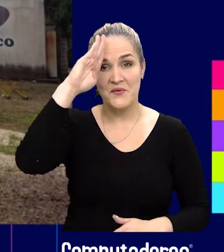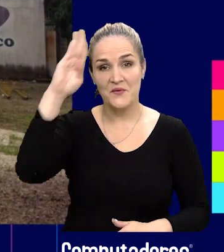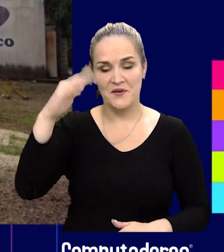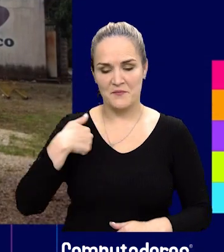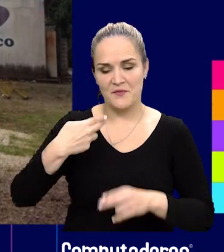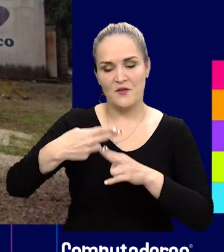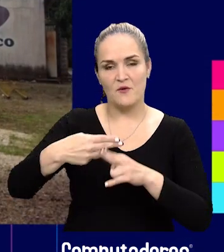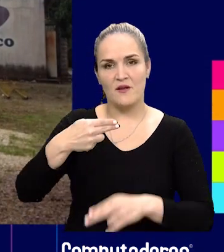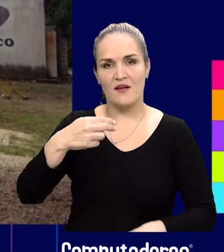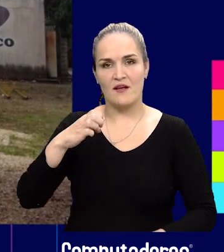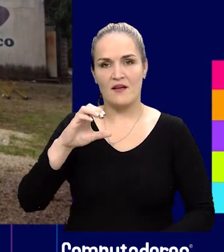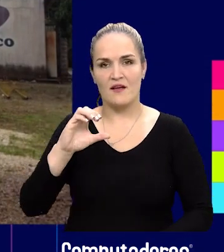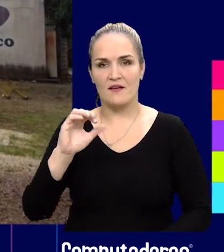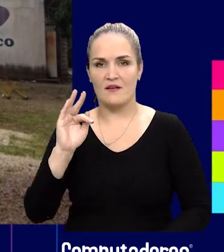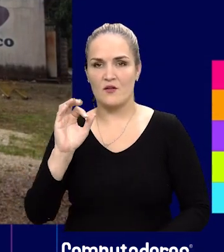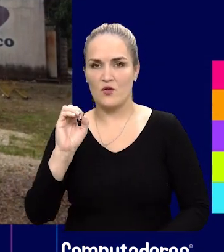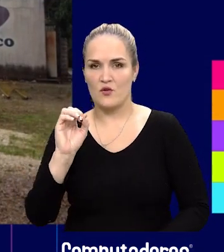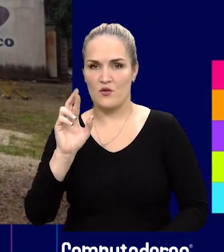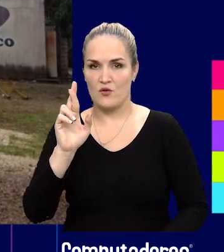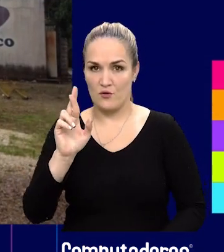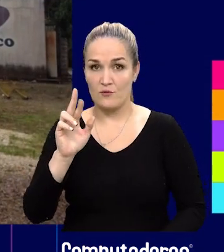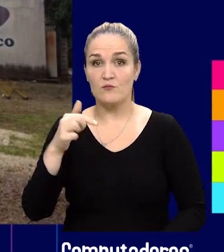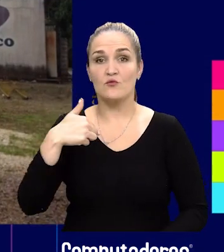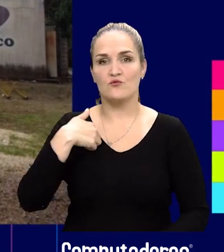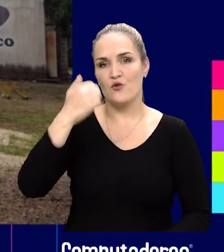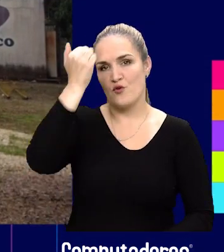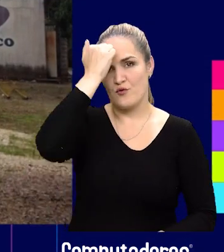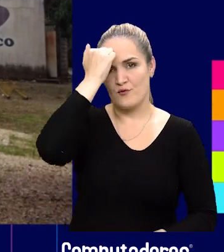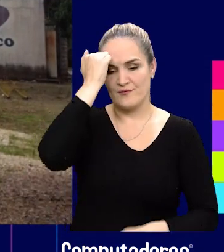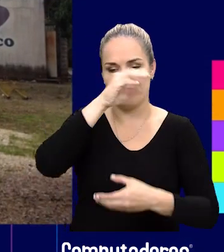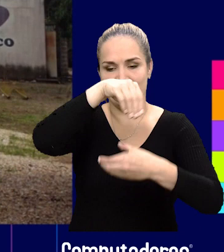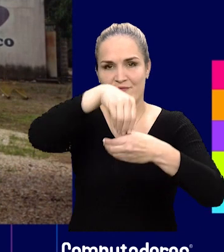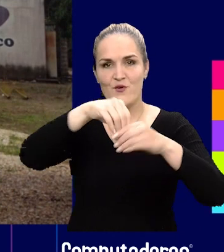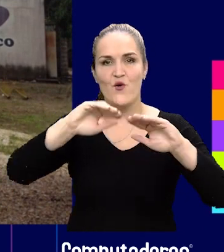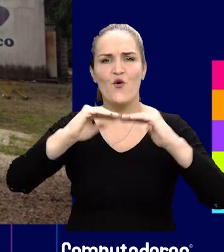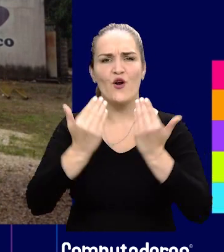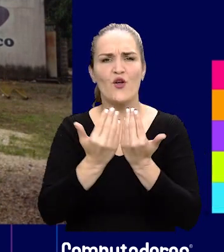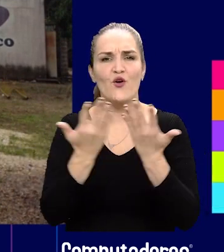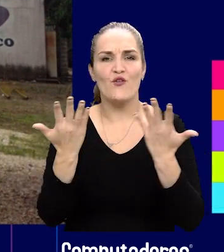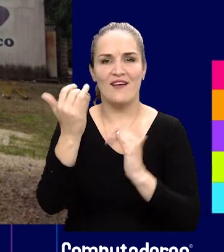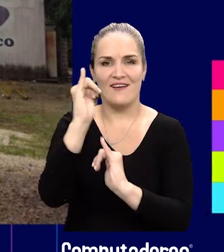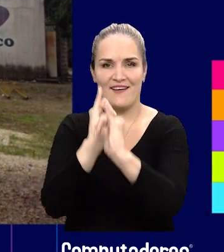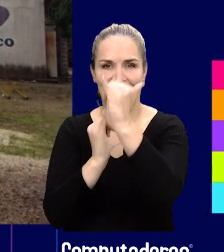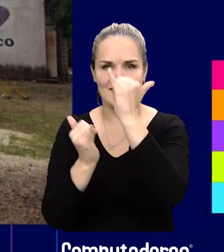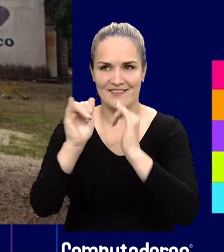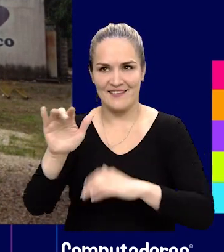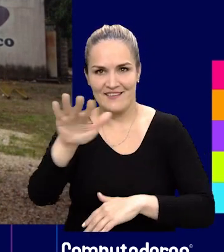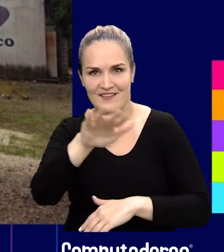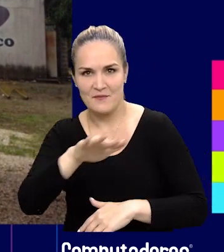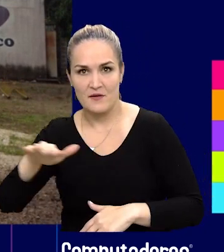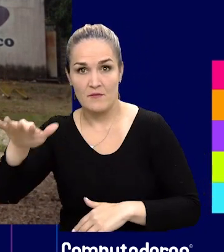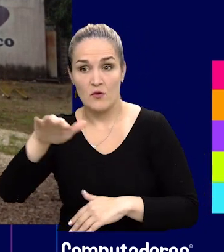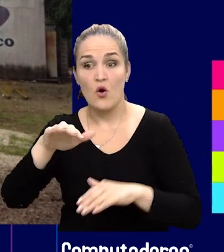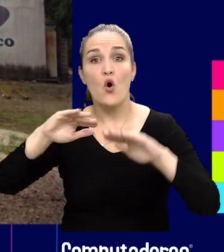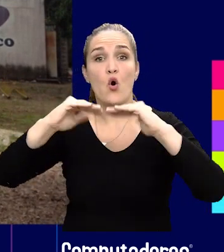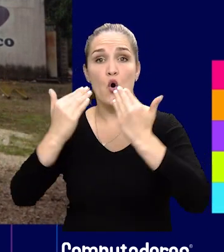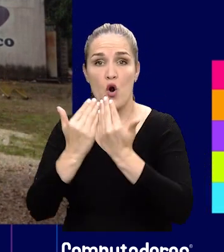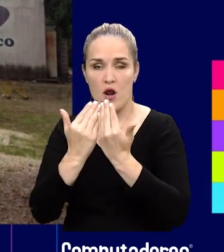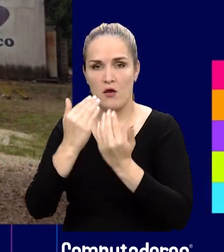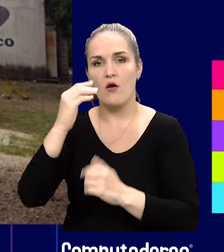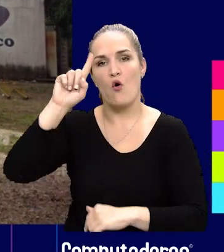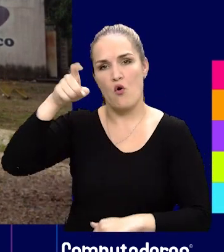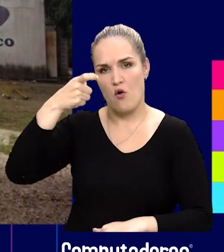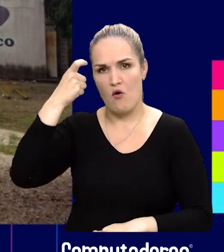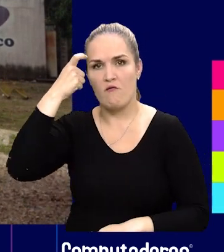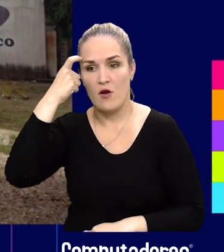Soy Héctor Yesir Ramírez, docente del Instituto Técnico del Cicado de Monterrey Casanare, una institución pública cuenta con